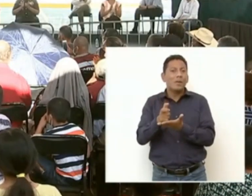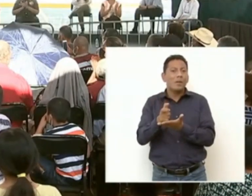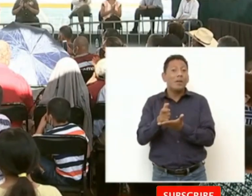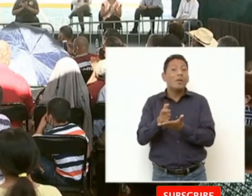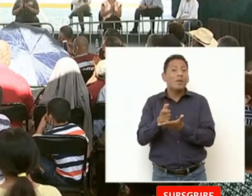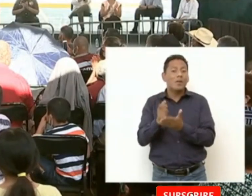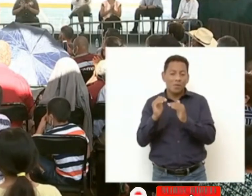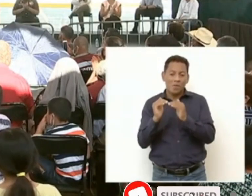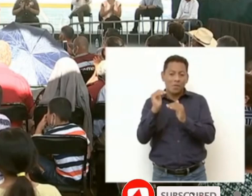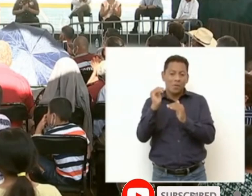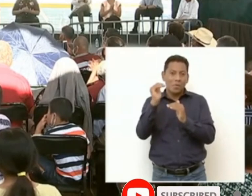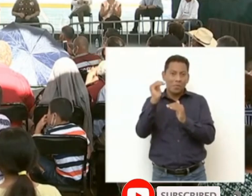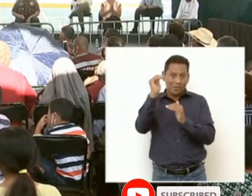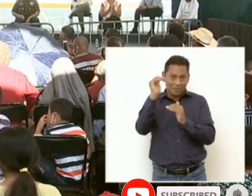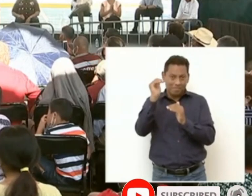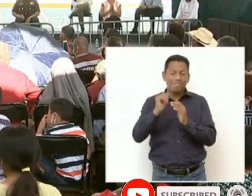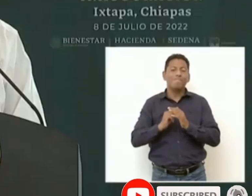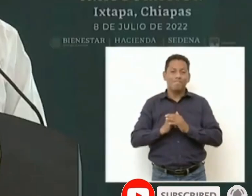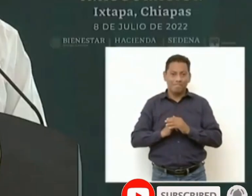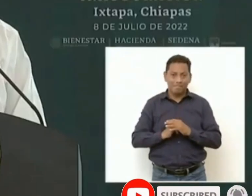va a ir aumentando.